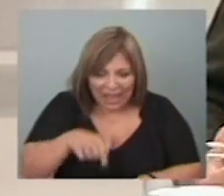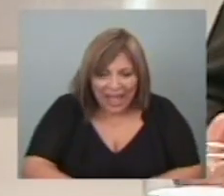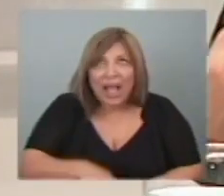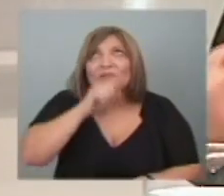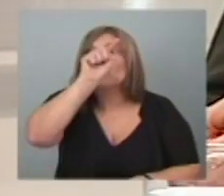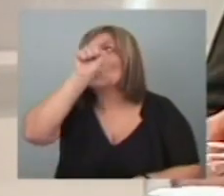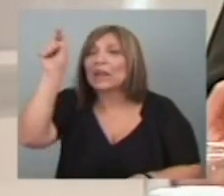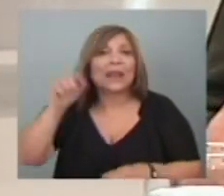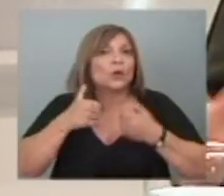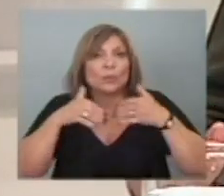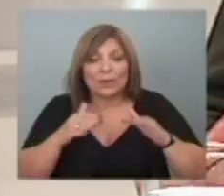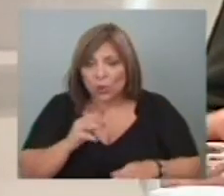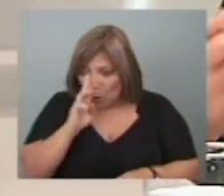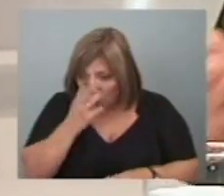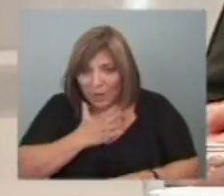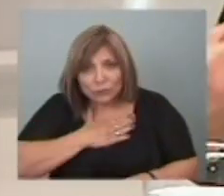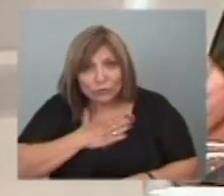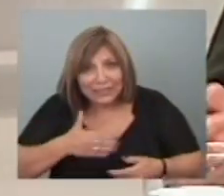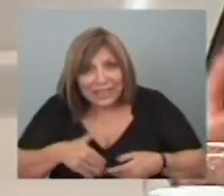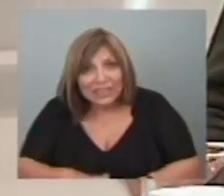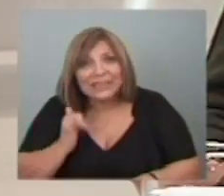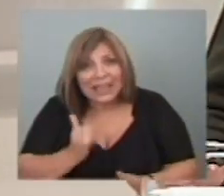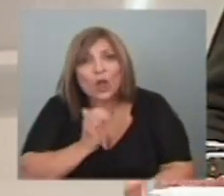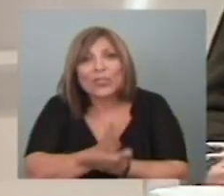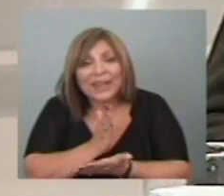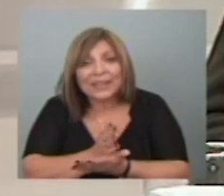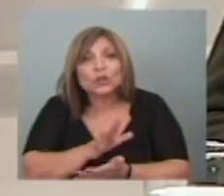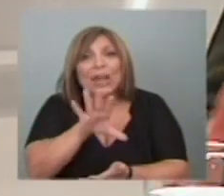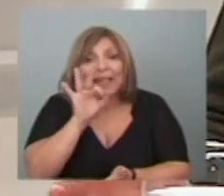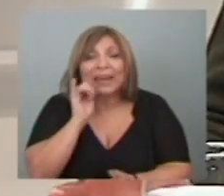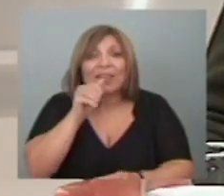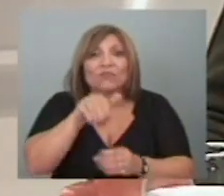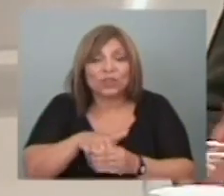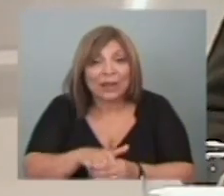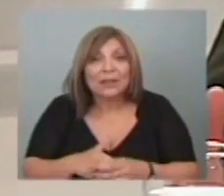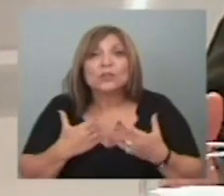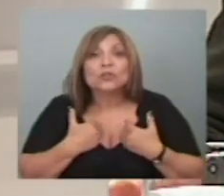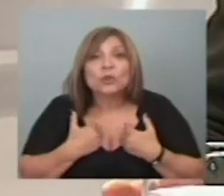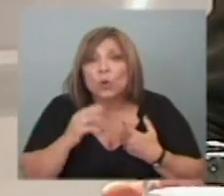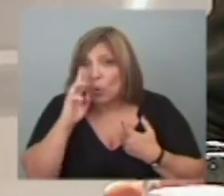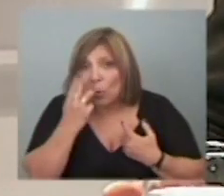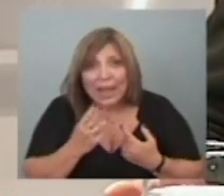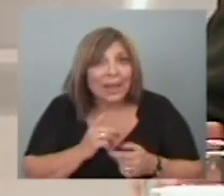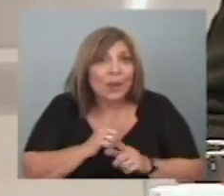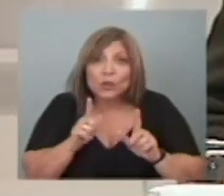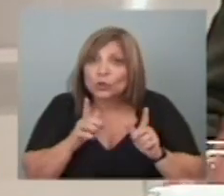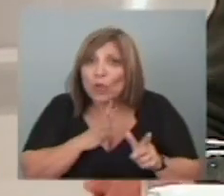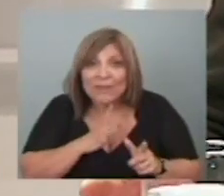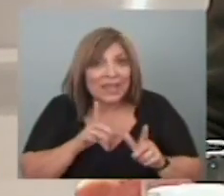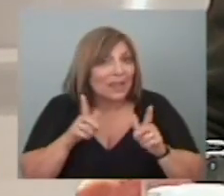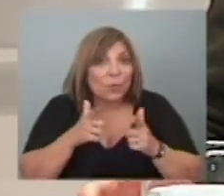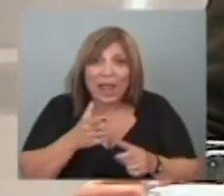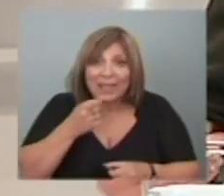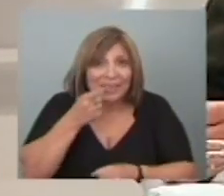el uruguayo tiene, siendo ciudadano, el derecho a elegir y a votar. Y por distintas circunstancias, el Uruguay no lo ha resuelto durante